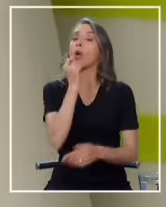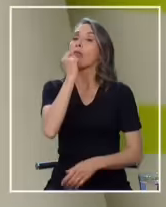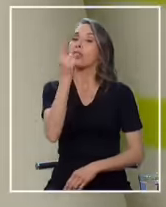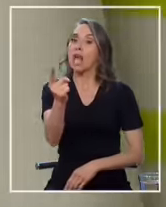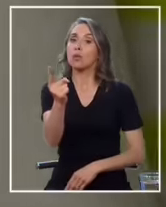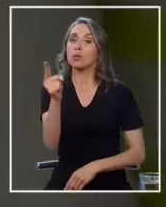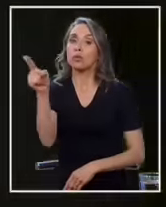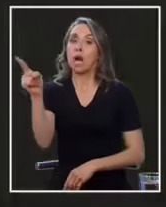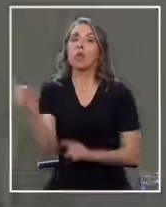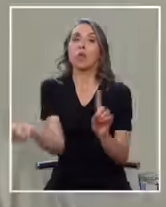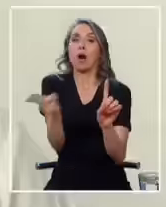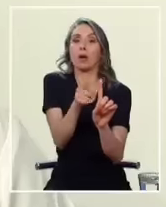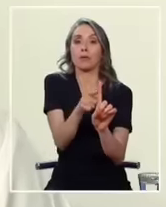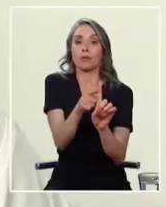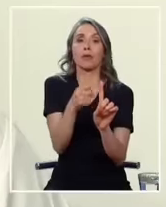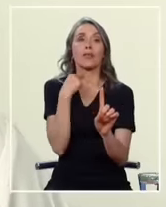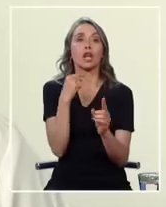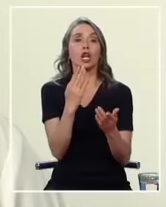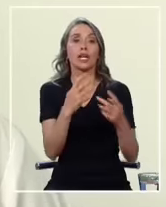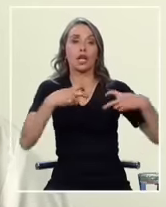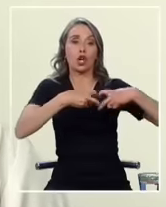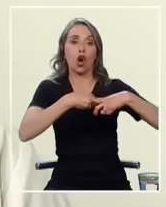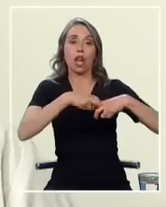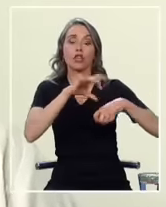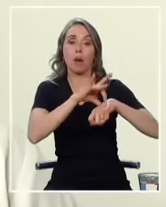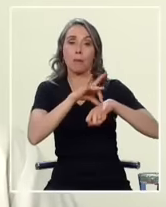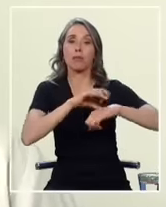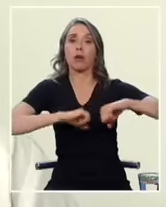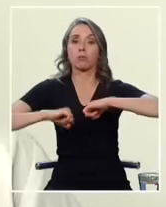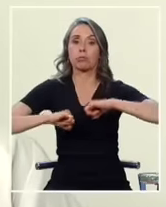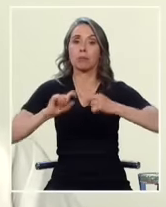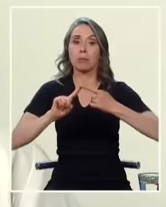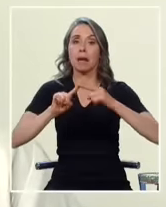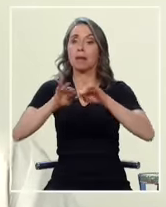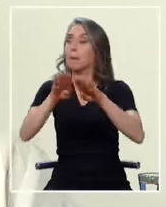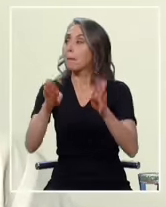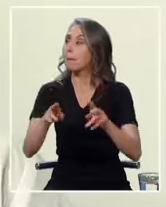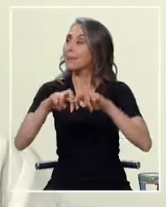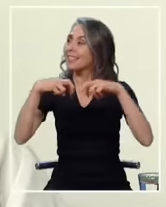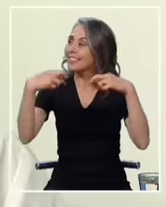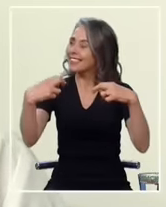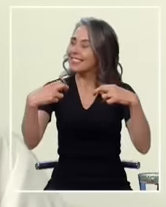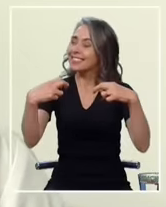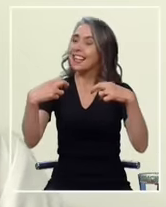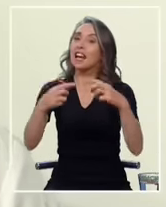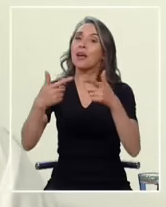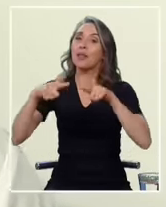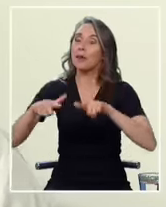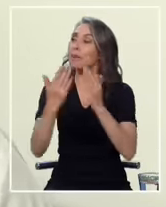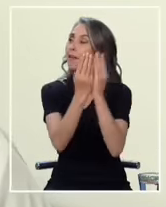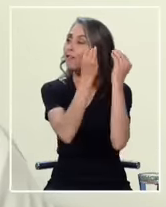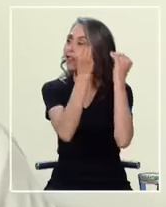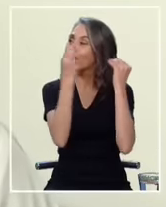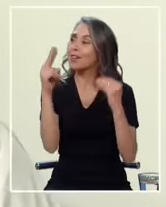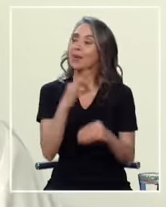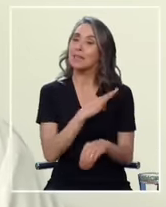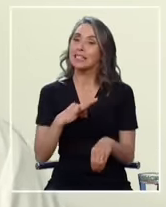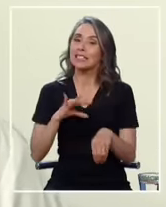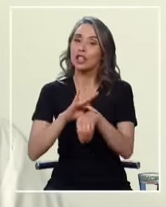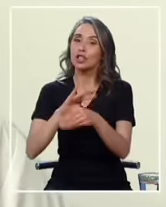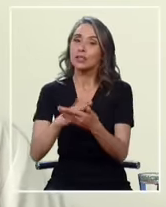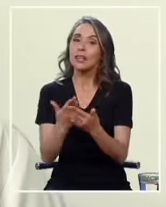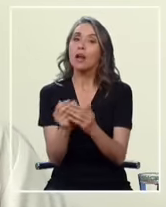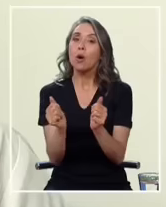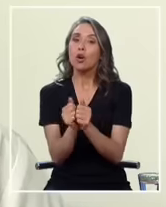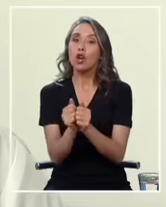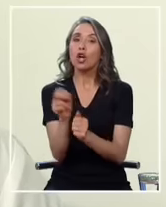de prácticas. Por ahora, lo que hay del Colegio Médico es una participación activa en una mesa que se estableció en el Departamento de Formación del Ministerio de Salud, en